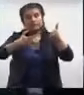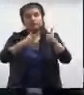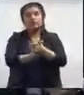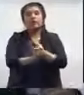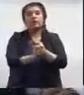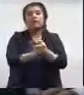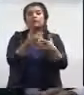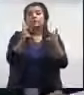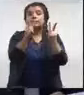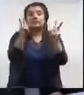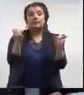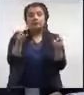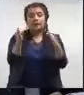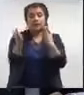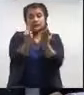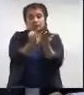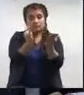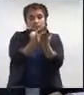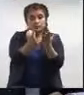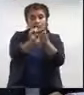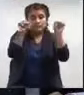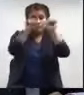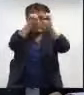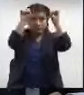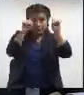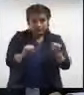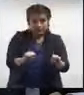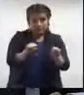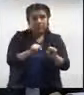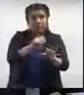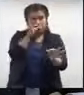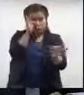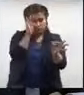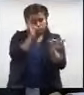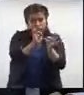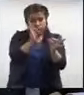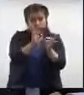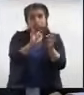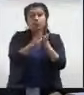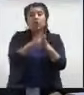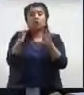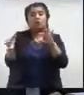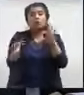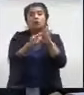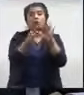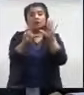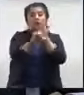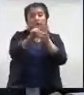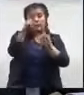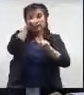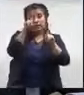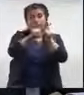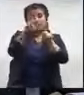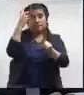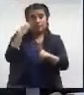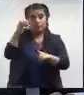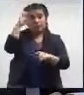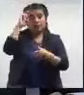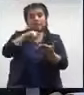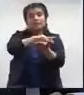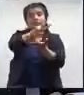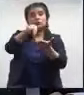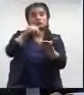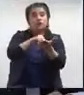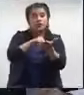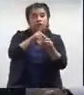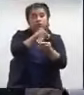desarrollo institucional del sistema penitenciario, congruente y vinculado con la ley y con las políticas nacionales,